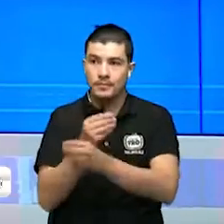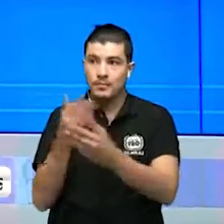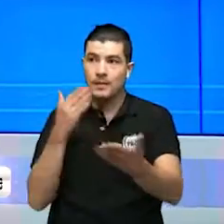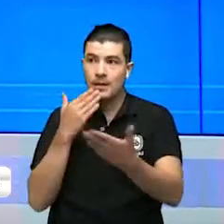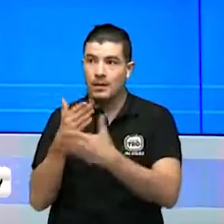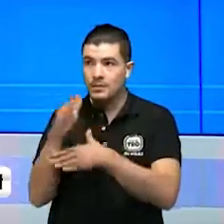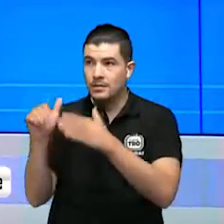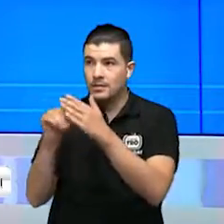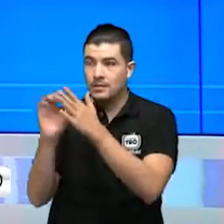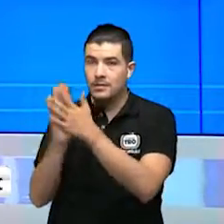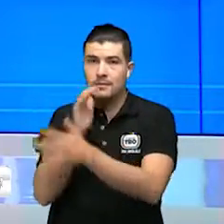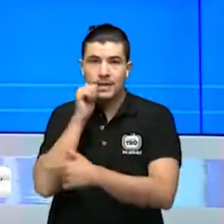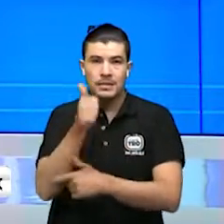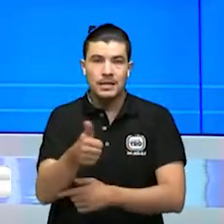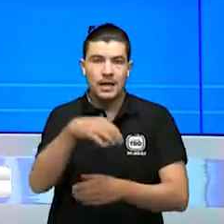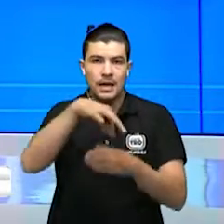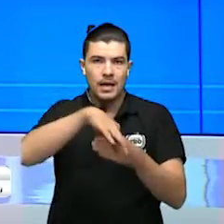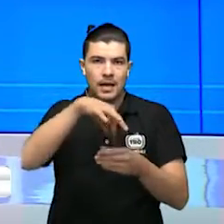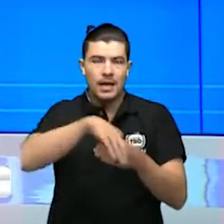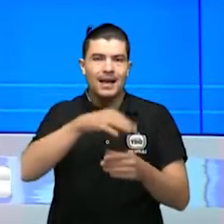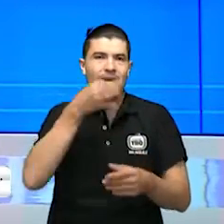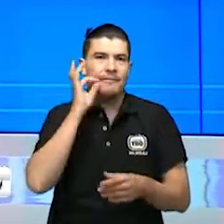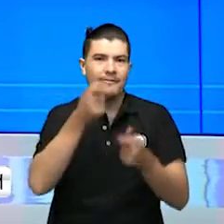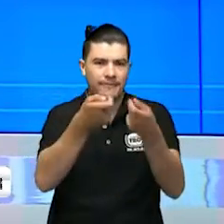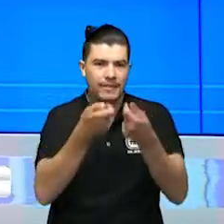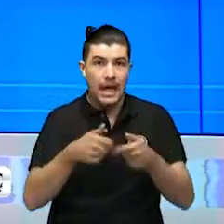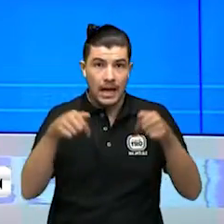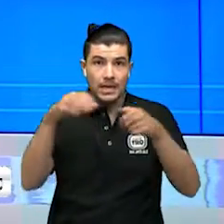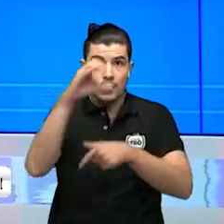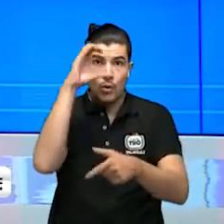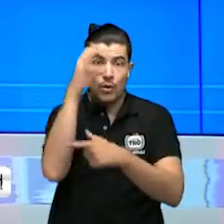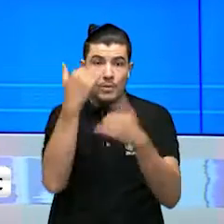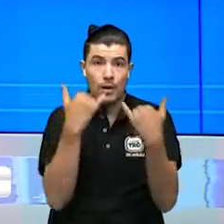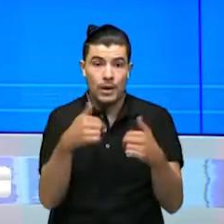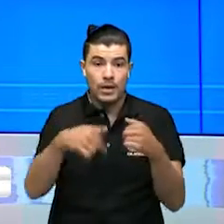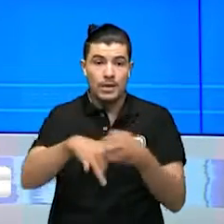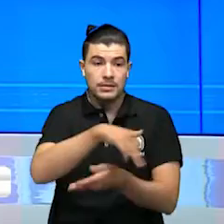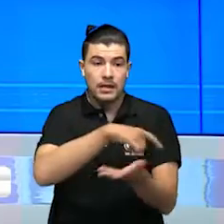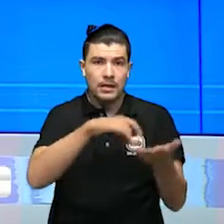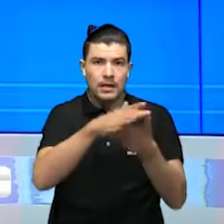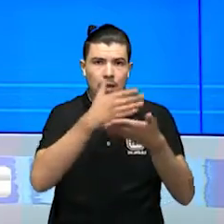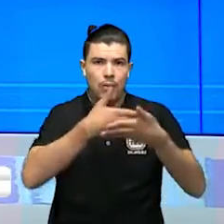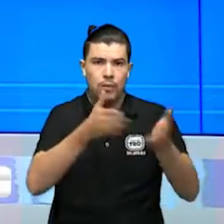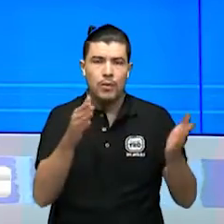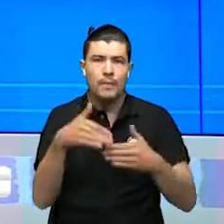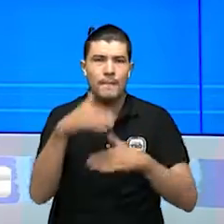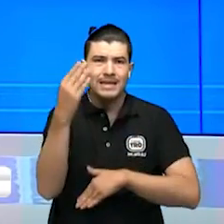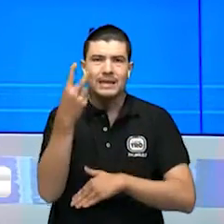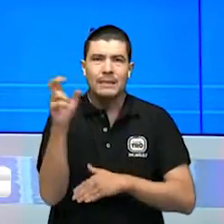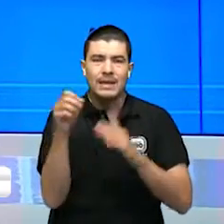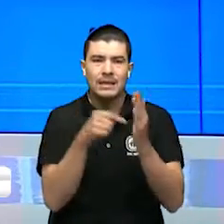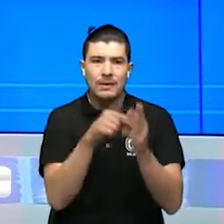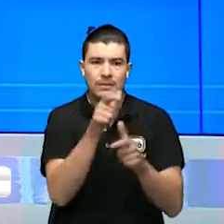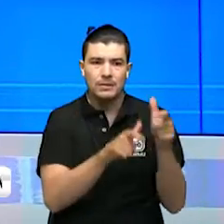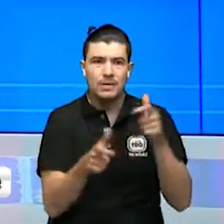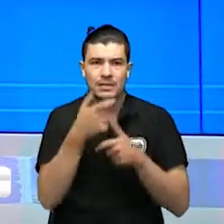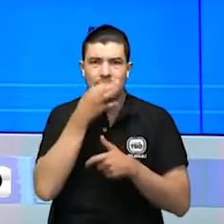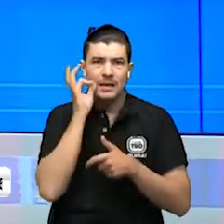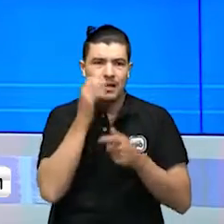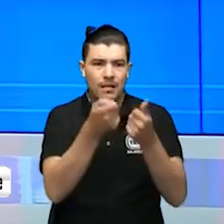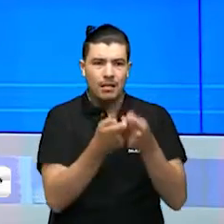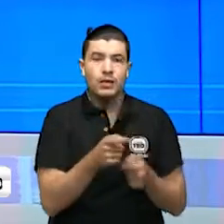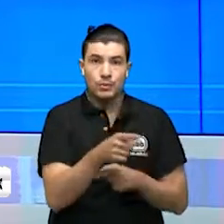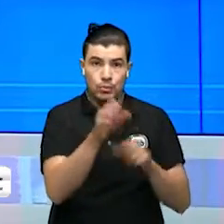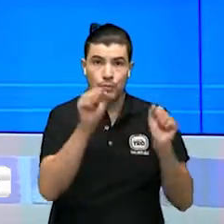mañana se llevan a cabo las elecciones cafeteras en colombia y en santander están habilitados más de 20.000 cafeteros quienes podrán ejercer su derecho